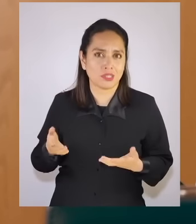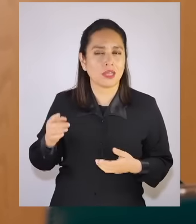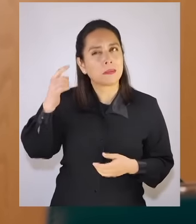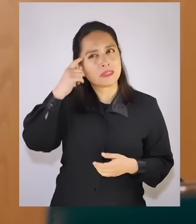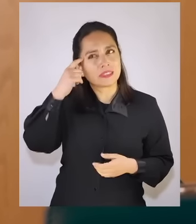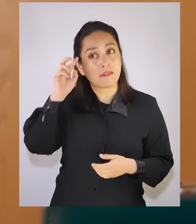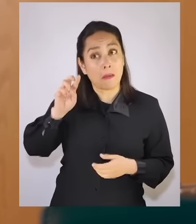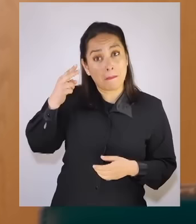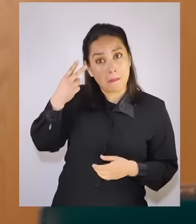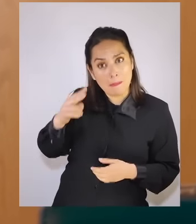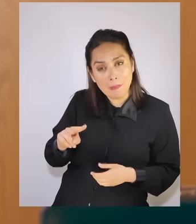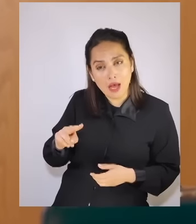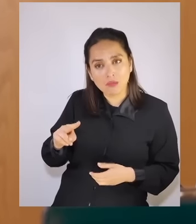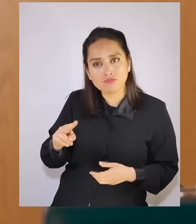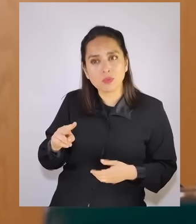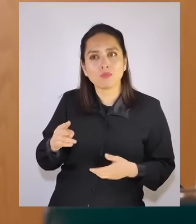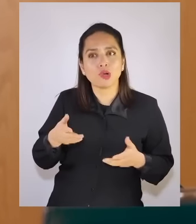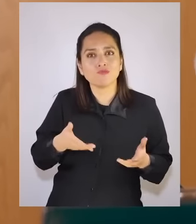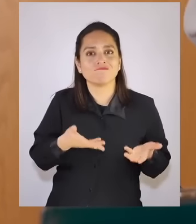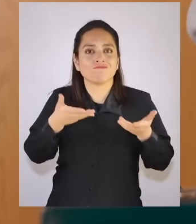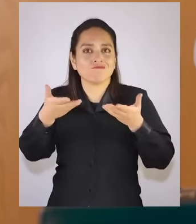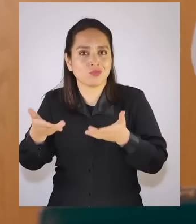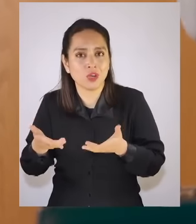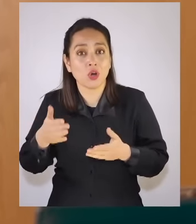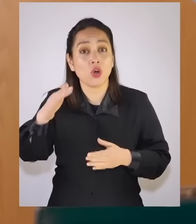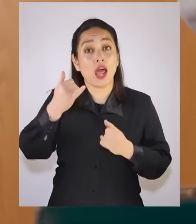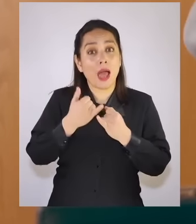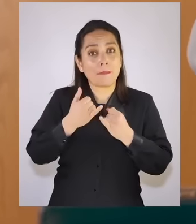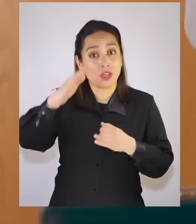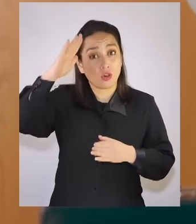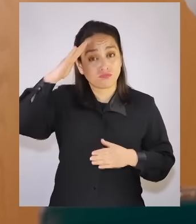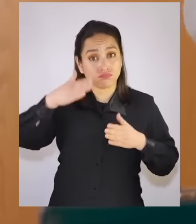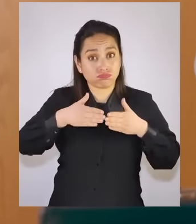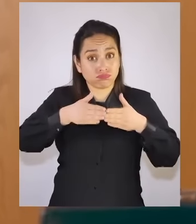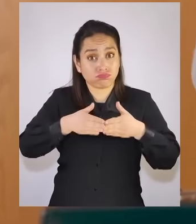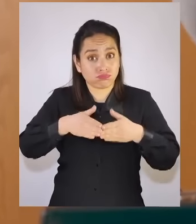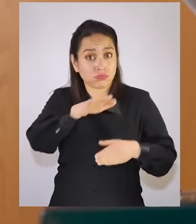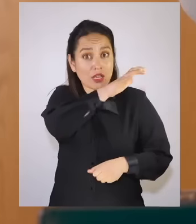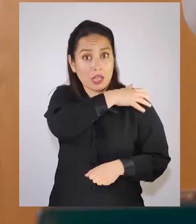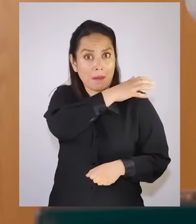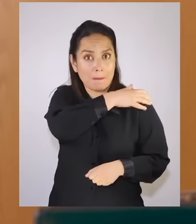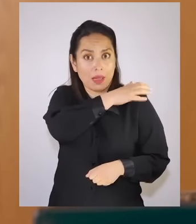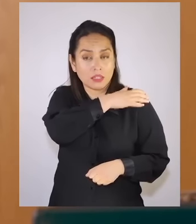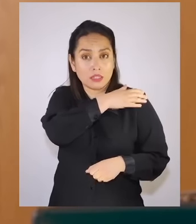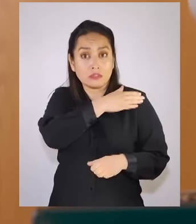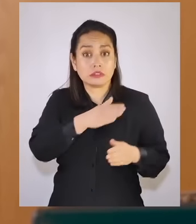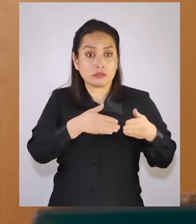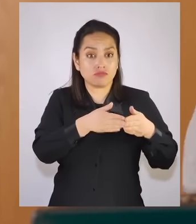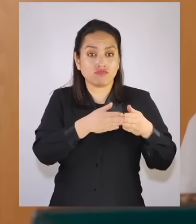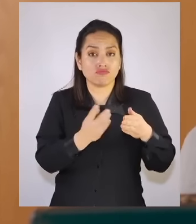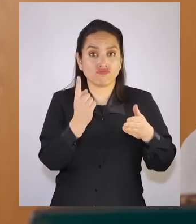padre le consiguió, en el fondo, con un capitán amigo de un barco que viajara desde